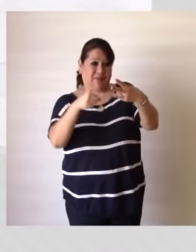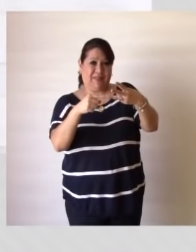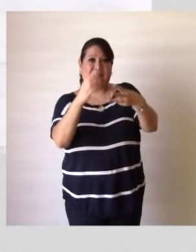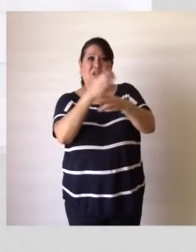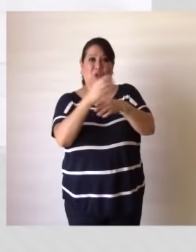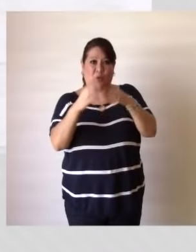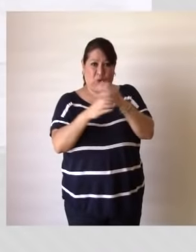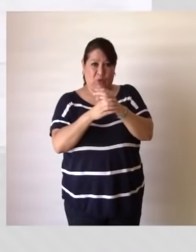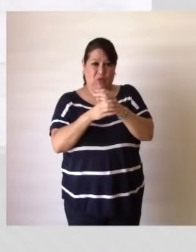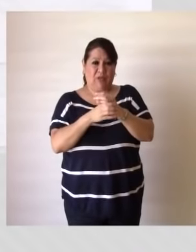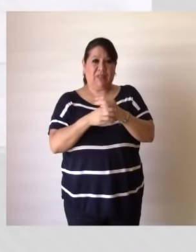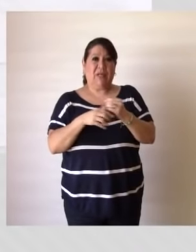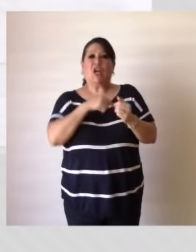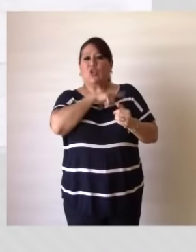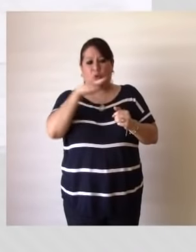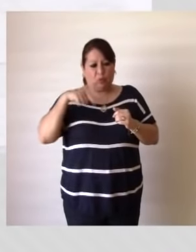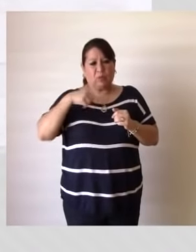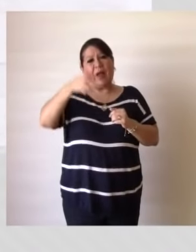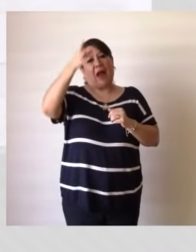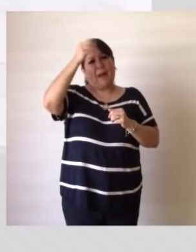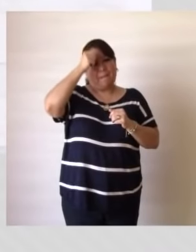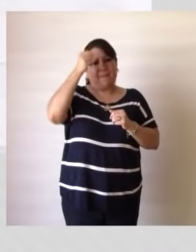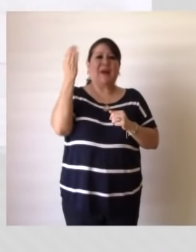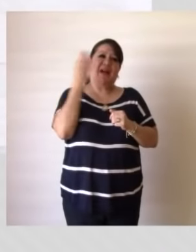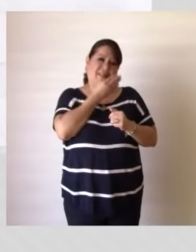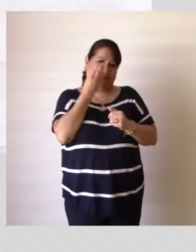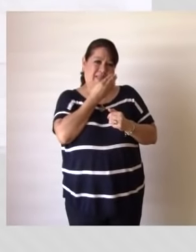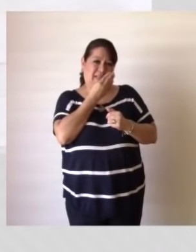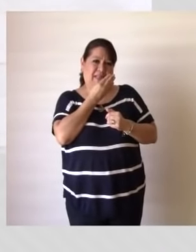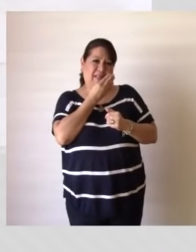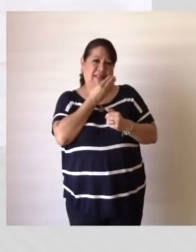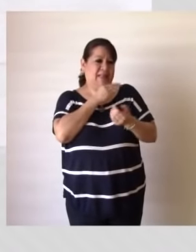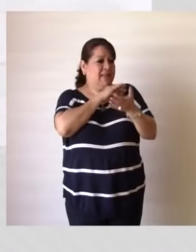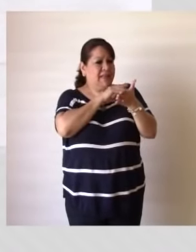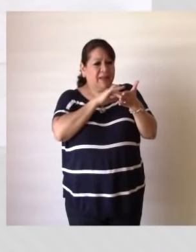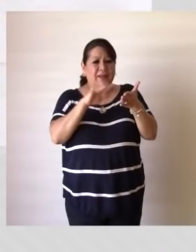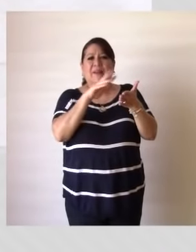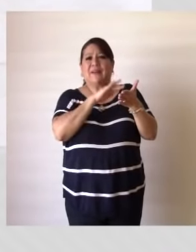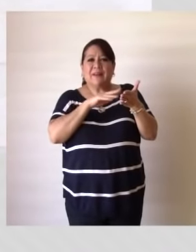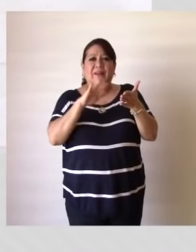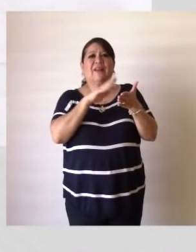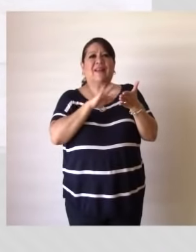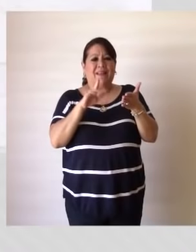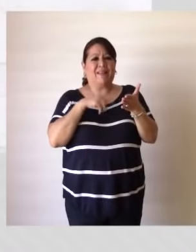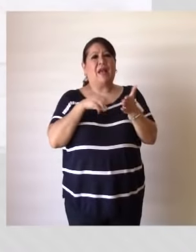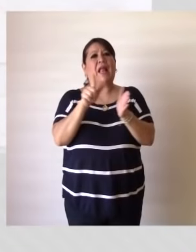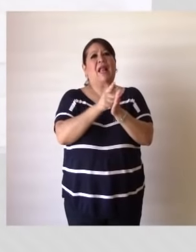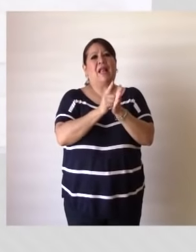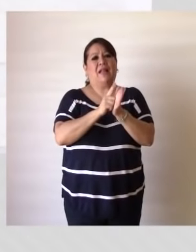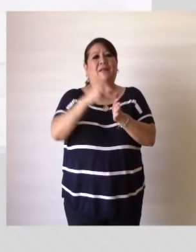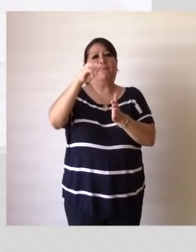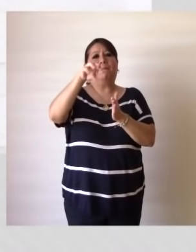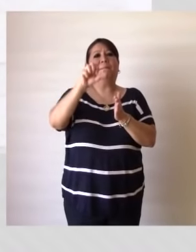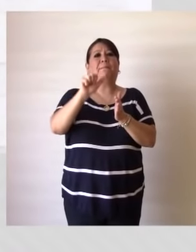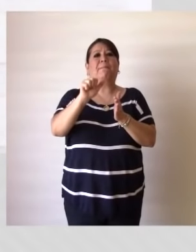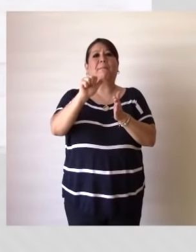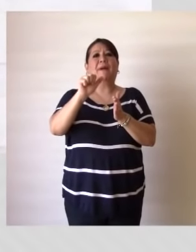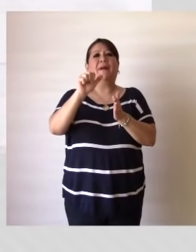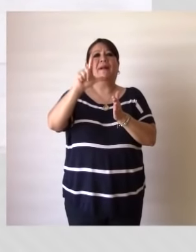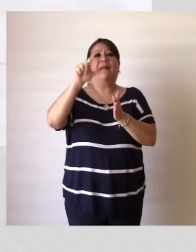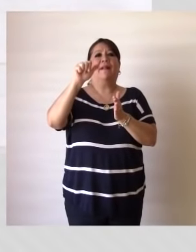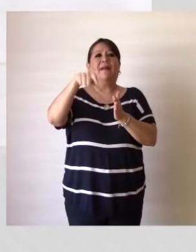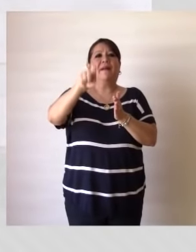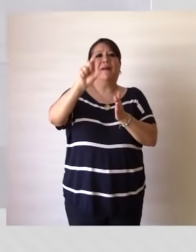este estilo literario de lo que acabamos de leer de la porción que hemos leído cuáles son estos tres ingredientes que quiero que estudiamos